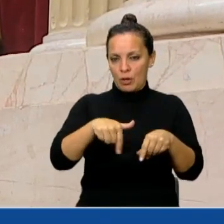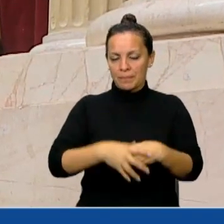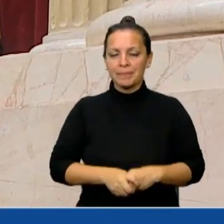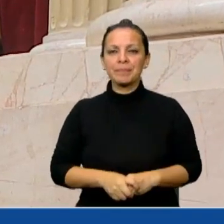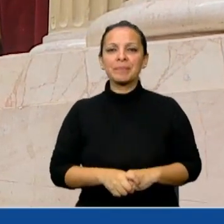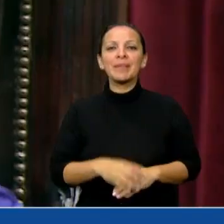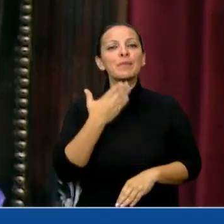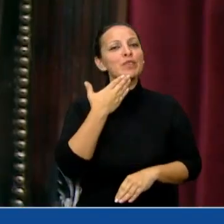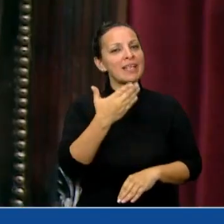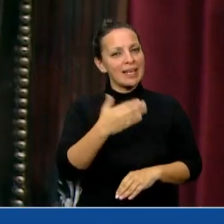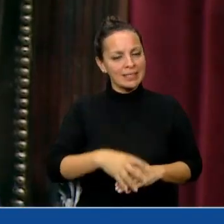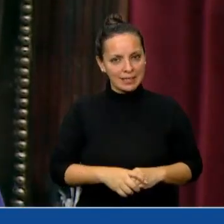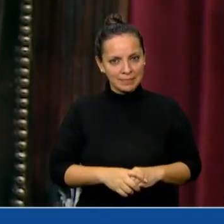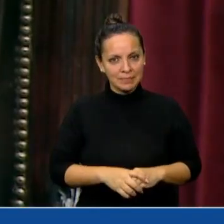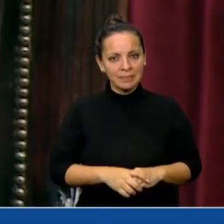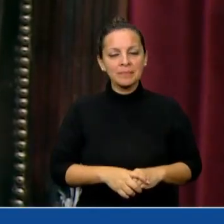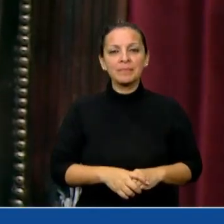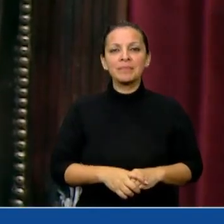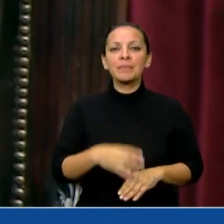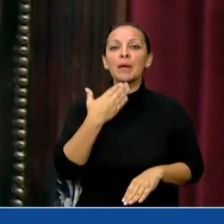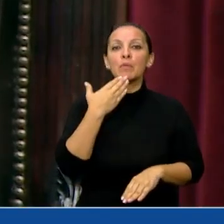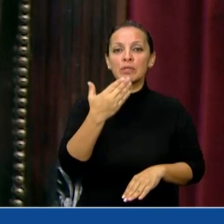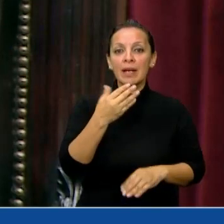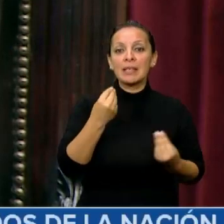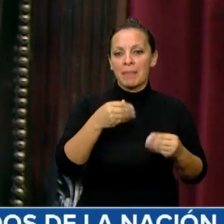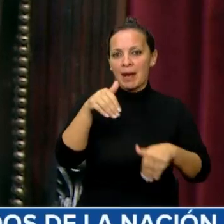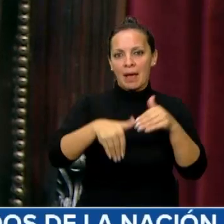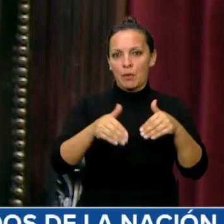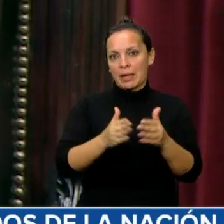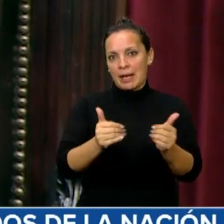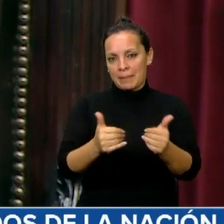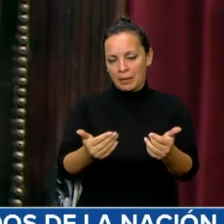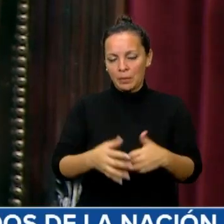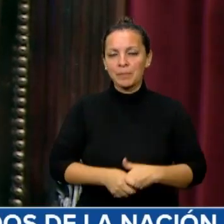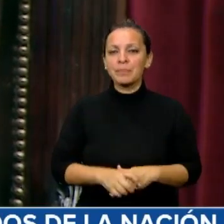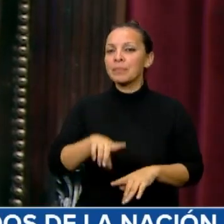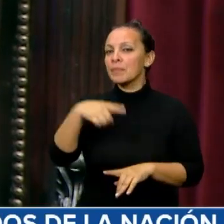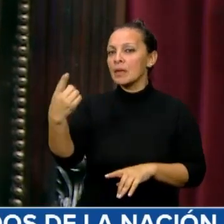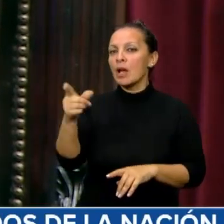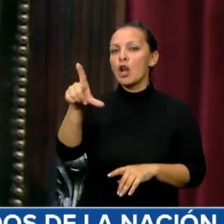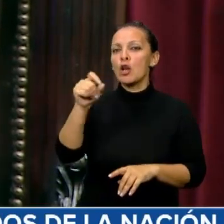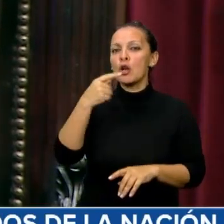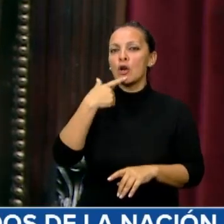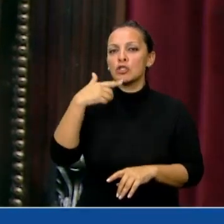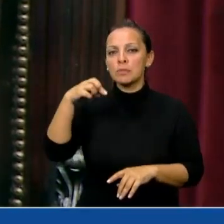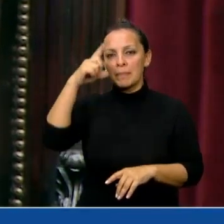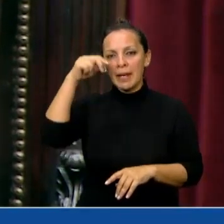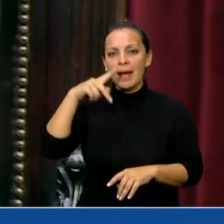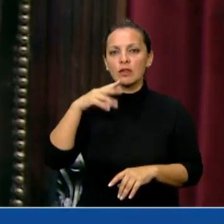Gracias, diputada Massini, y gracias por ceder su intervención para que se pueda votar más rápidamente. Diputada Los Penato, en uso de la